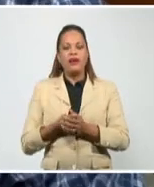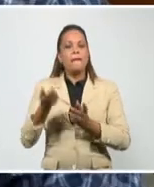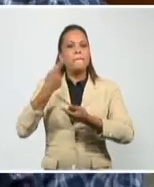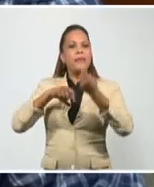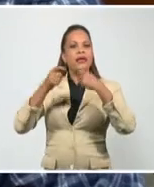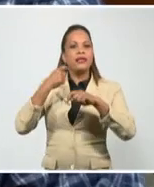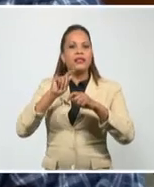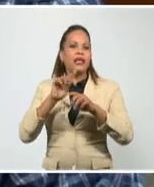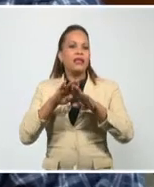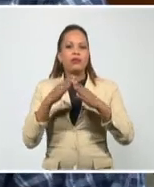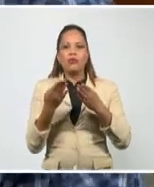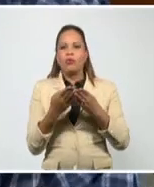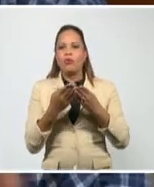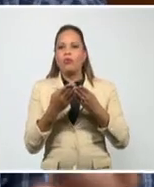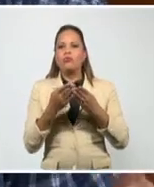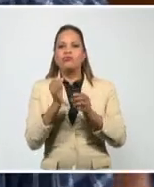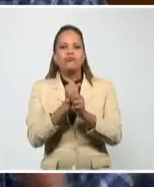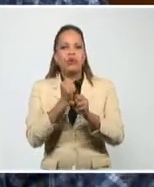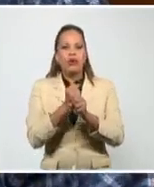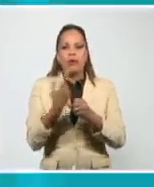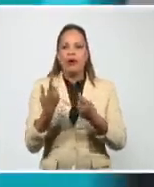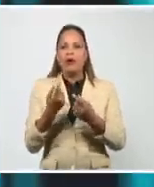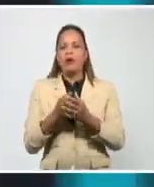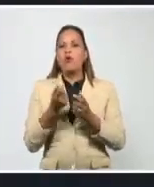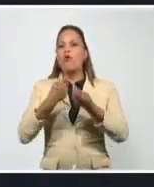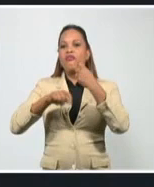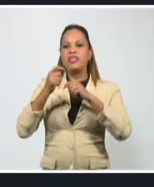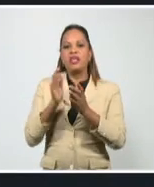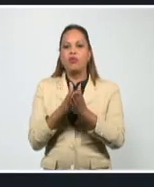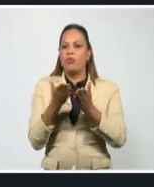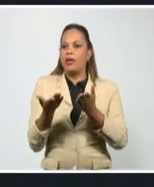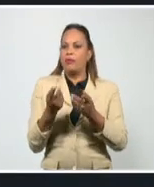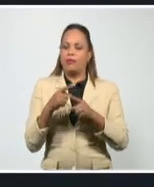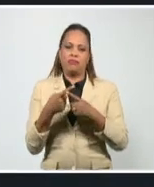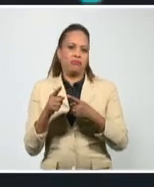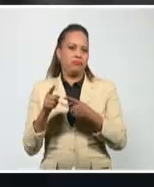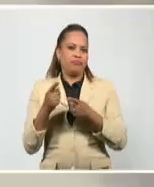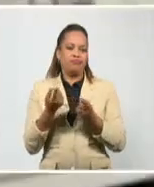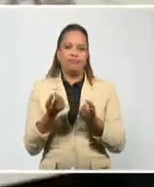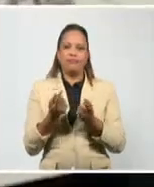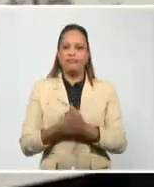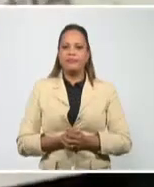mejor una obra o para vender un libro, ¿no?